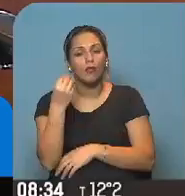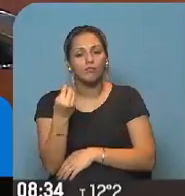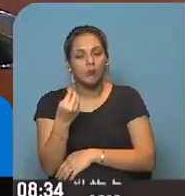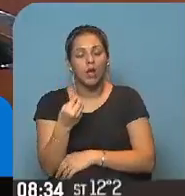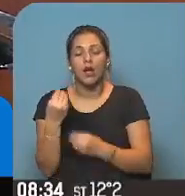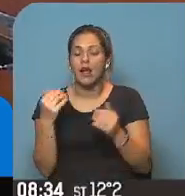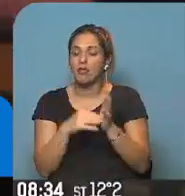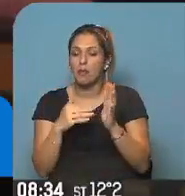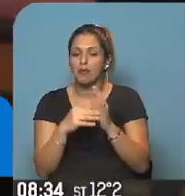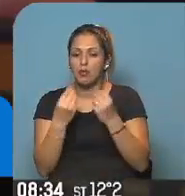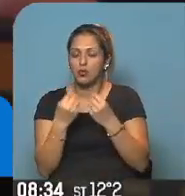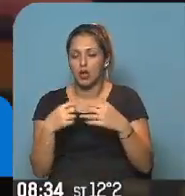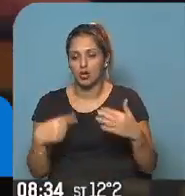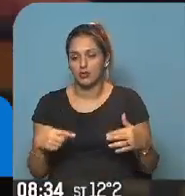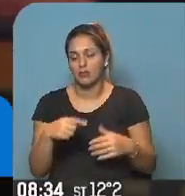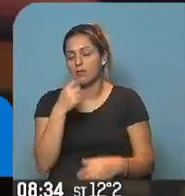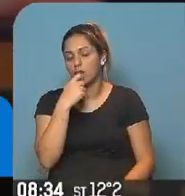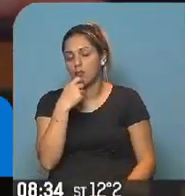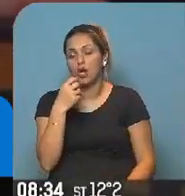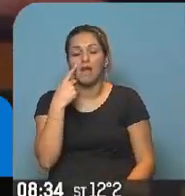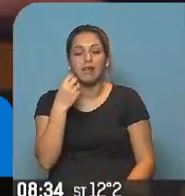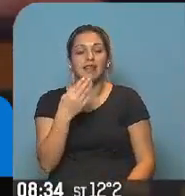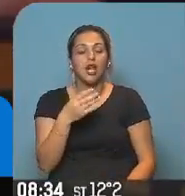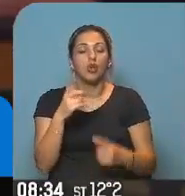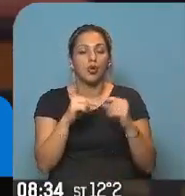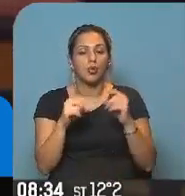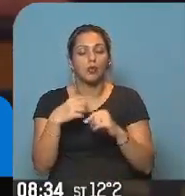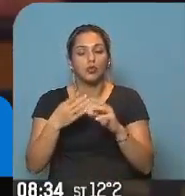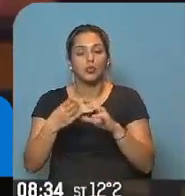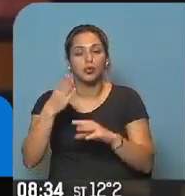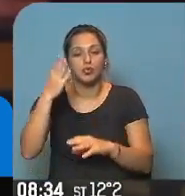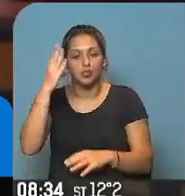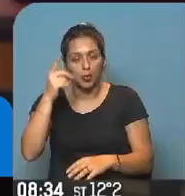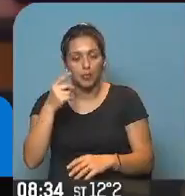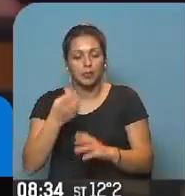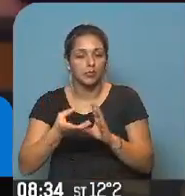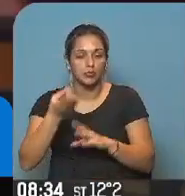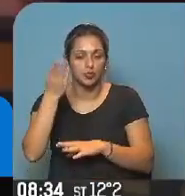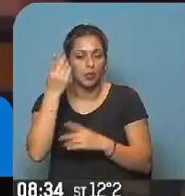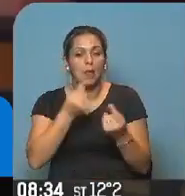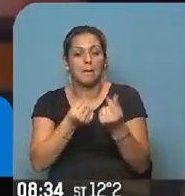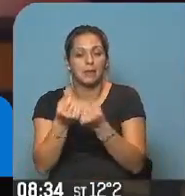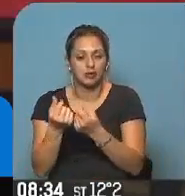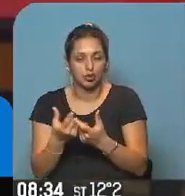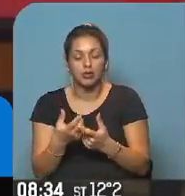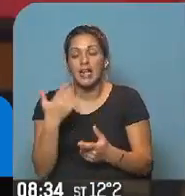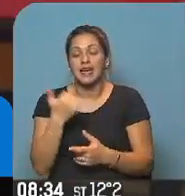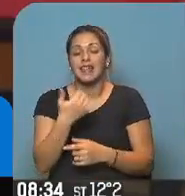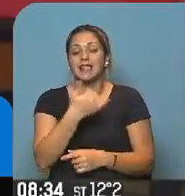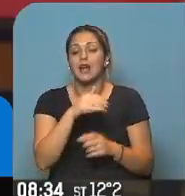varias cosas. Una, de cómo van los números locales, la inflación fundamentalmente y las reservas del Banco